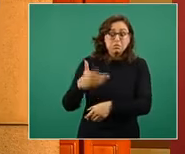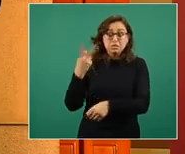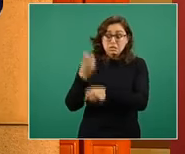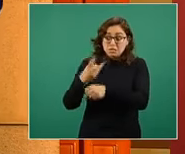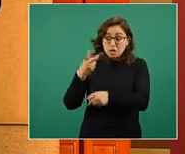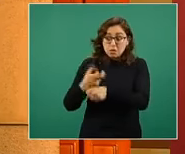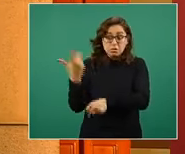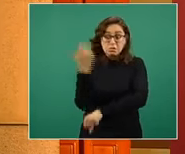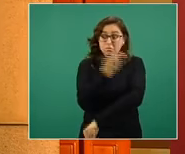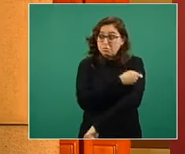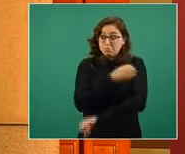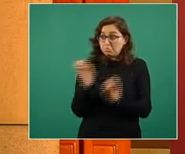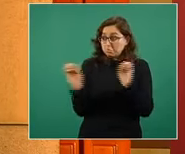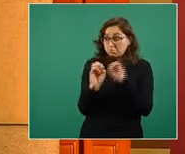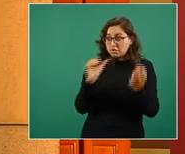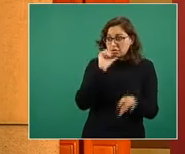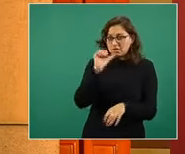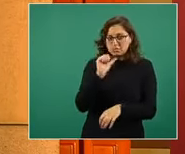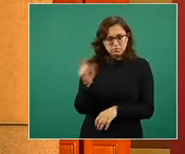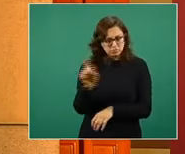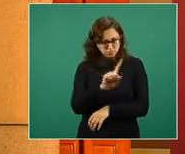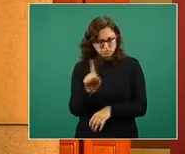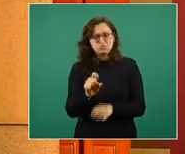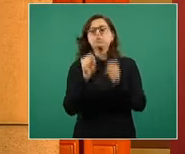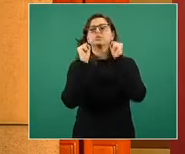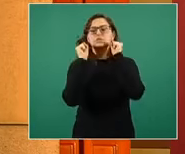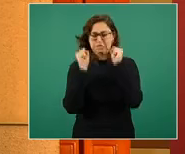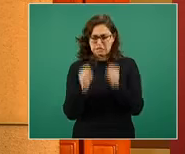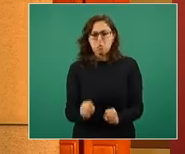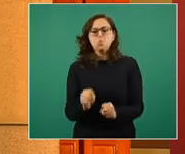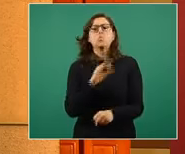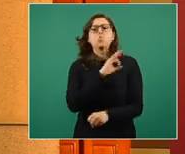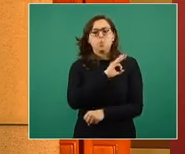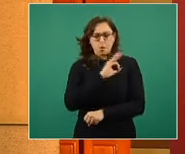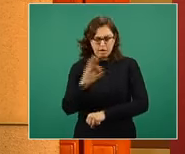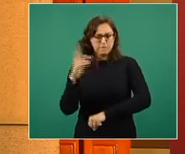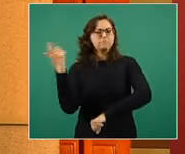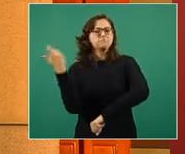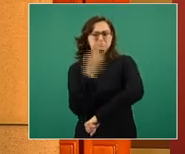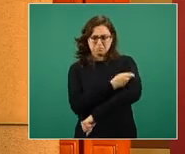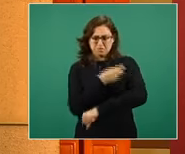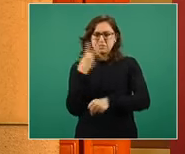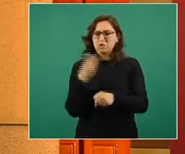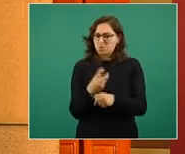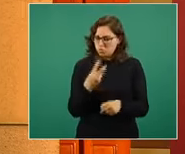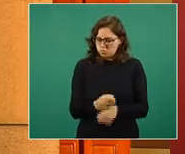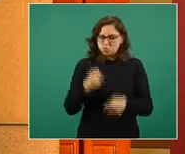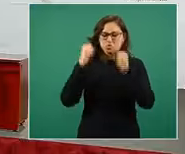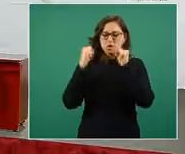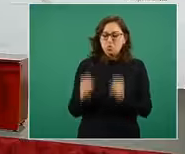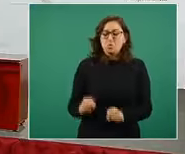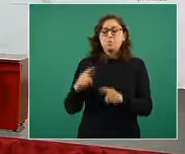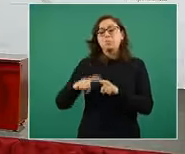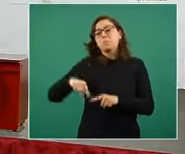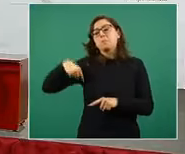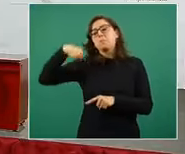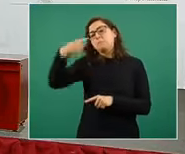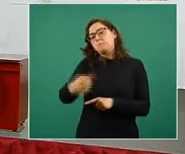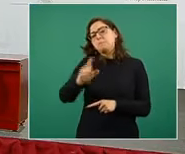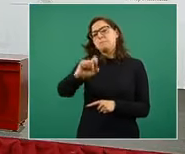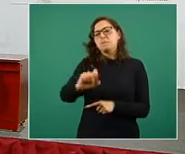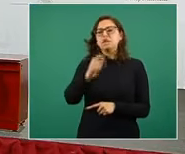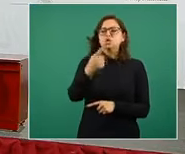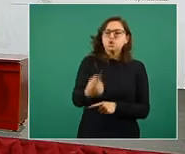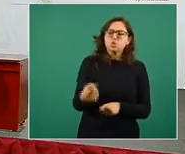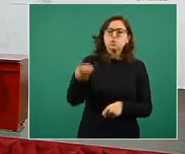los tiempos de aplicación hasta 28 o 35 días, de acuerdo al calendario en el que fueron aplicadas, que fue detalladamente